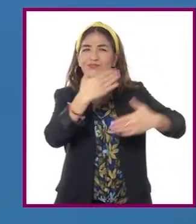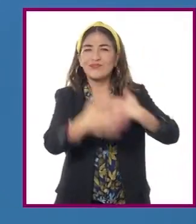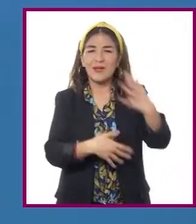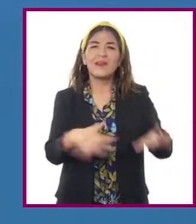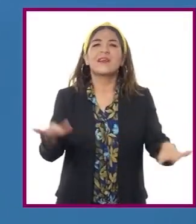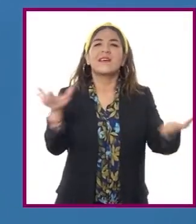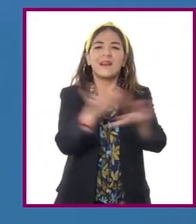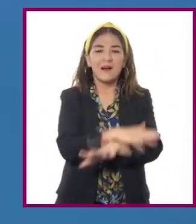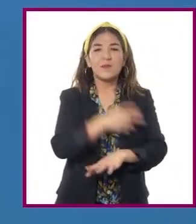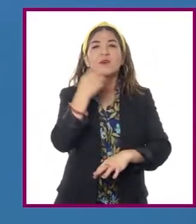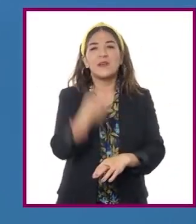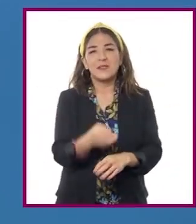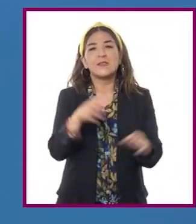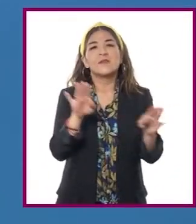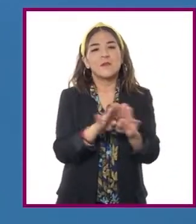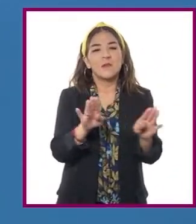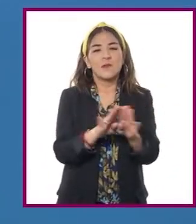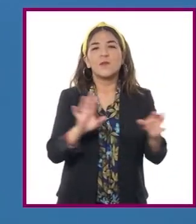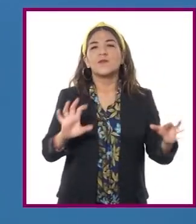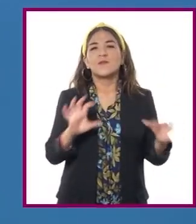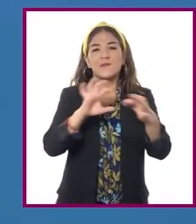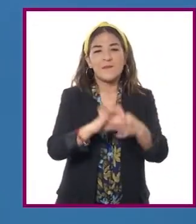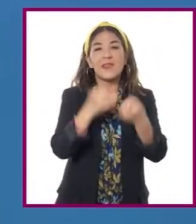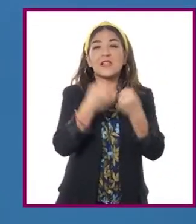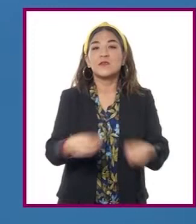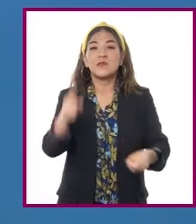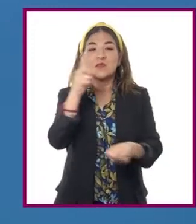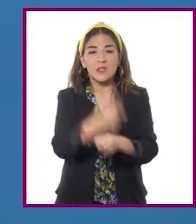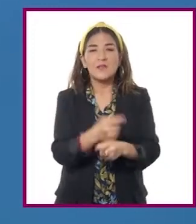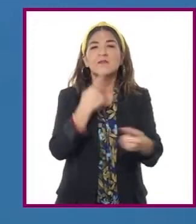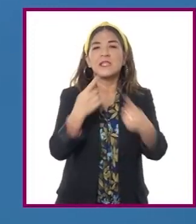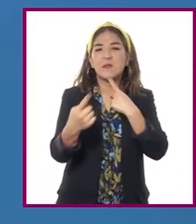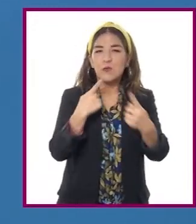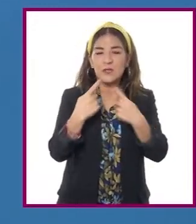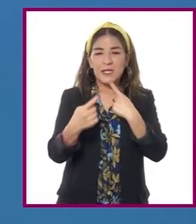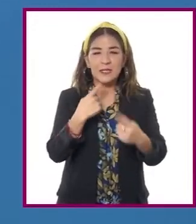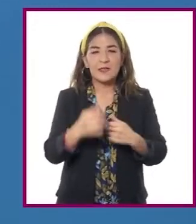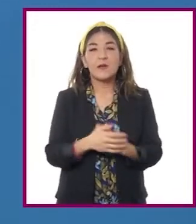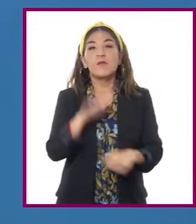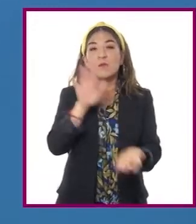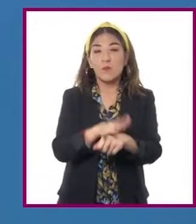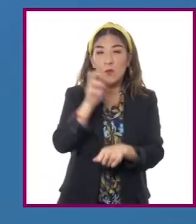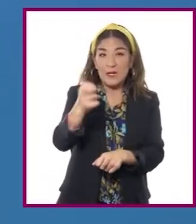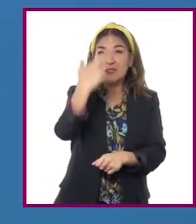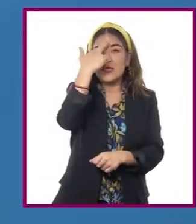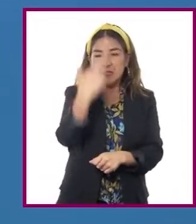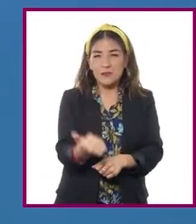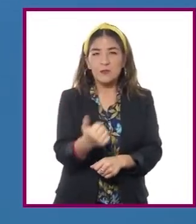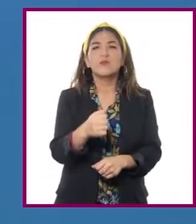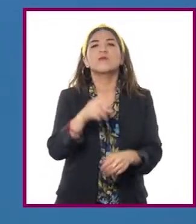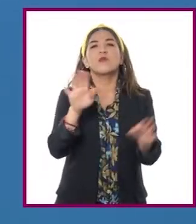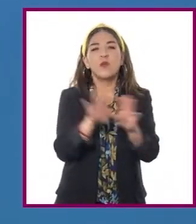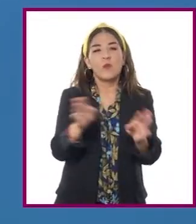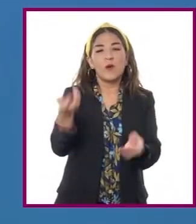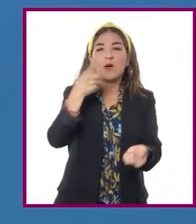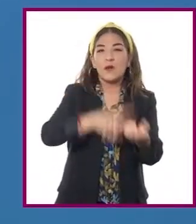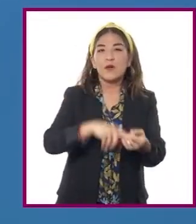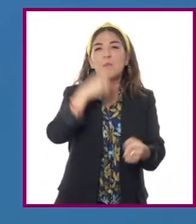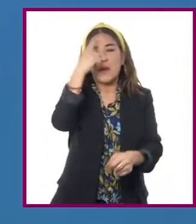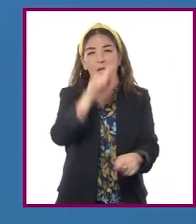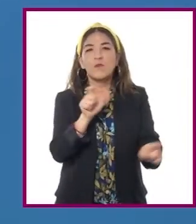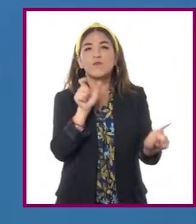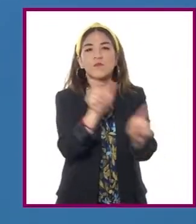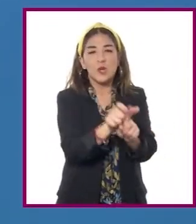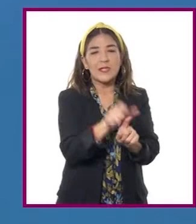y no todas están concebidas en sociedades democráticas. Por lo mismo, no todas han contribuido a proteger